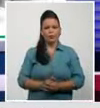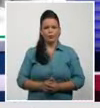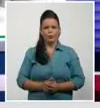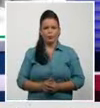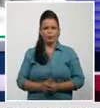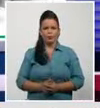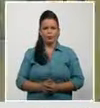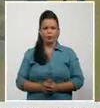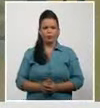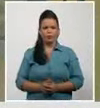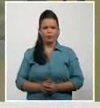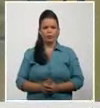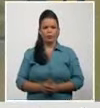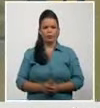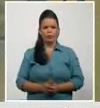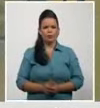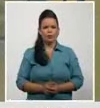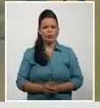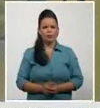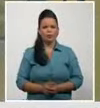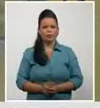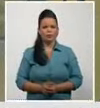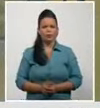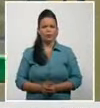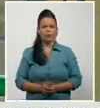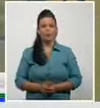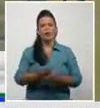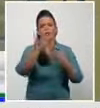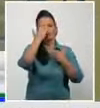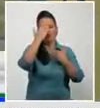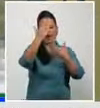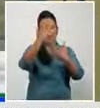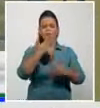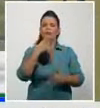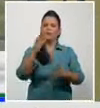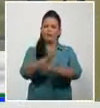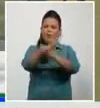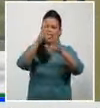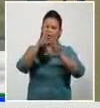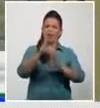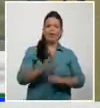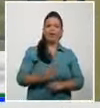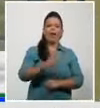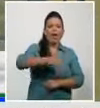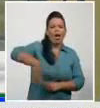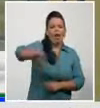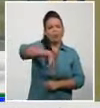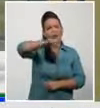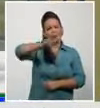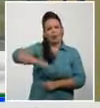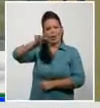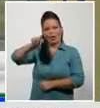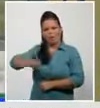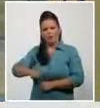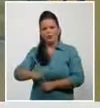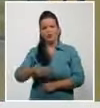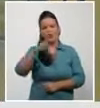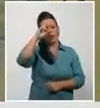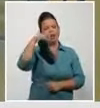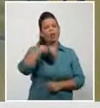para ti, Miguel. Sí, un saludo, muy buenos días tanto para ti, Gisela, como para el doctor Francisco Durán y para toda